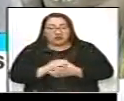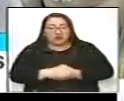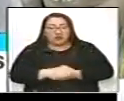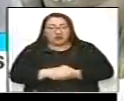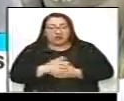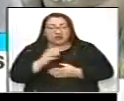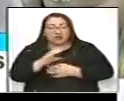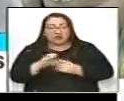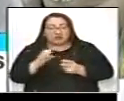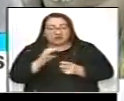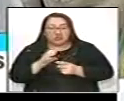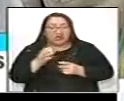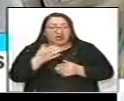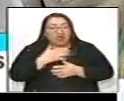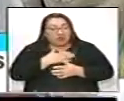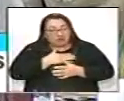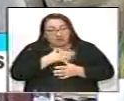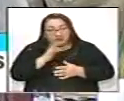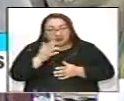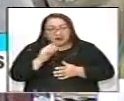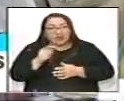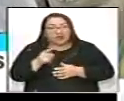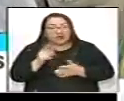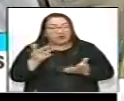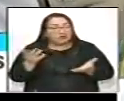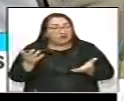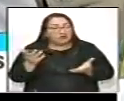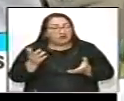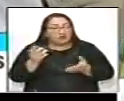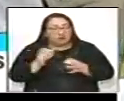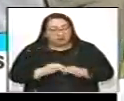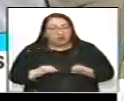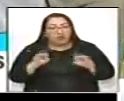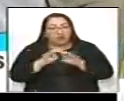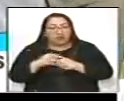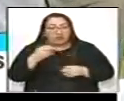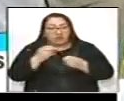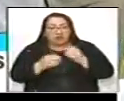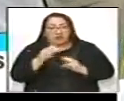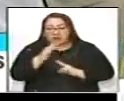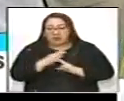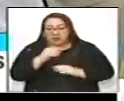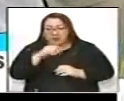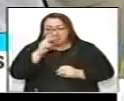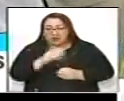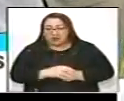de ciudad. A mí me parece que ese es un aporte fundamental para la paz en